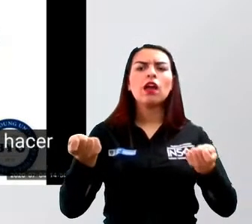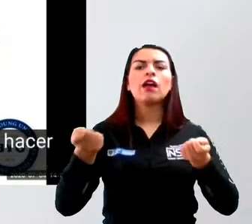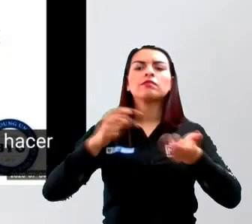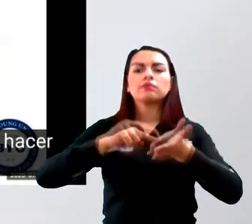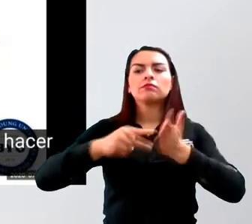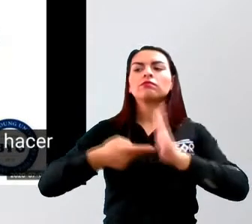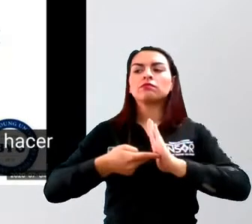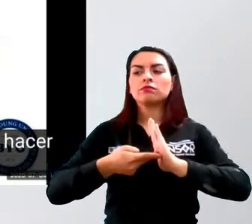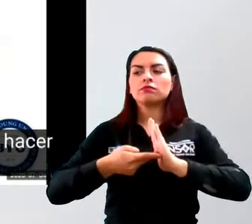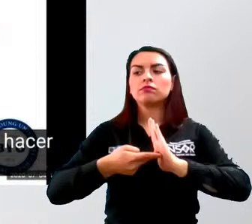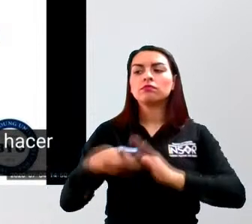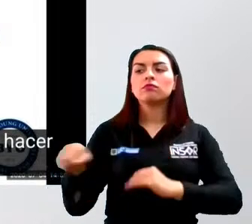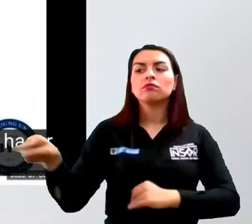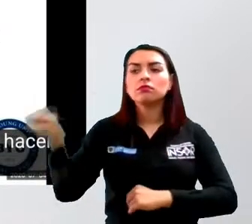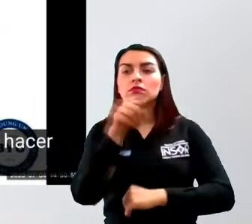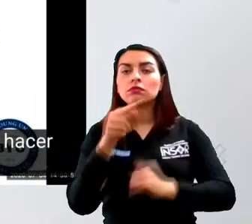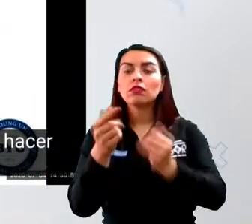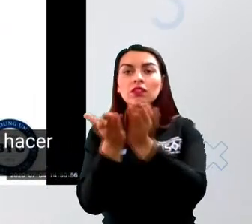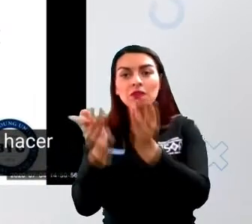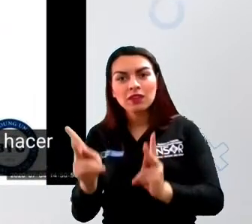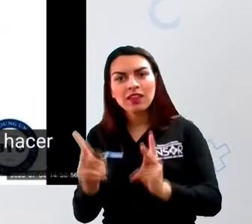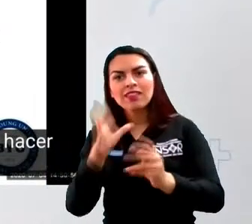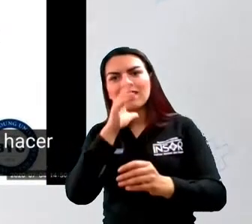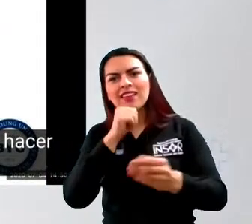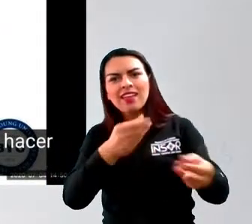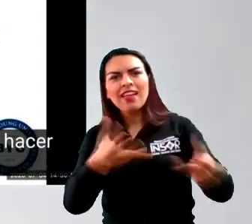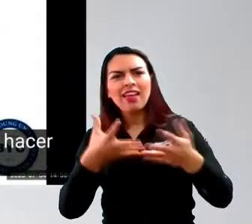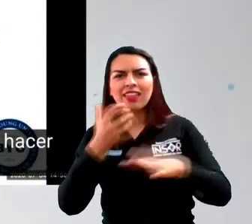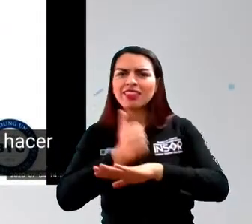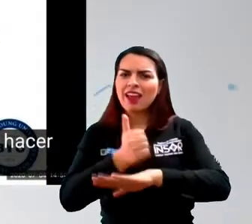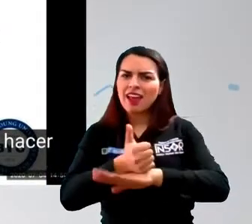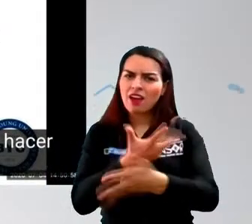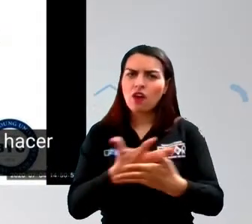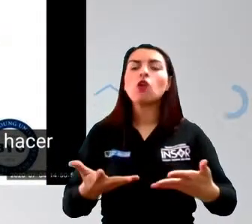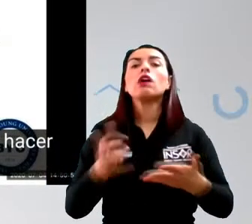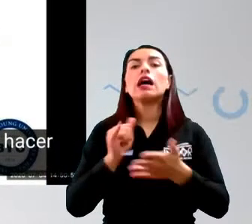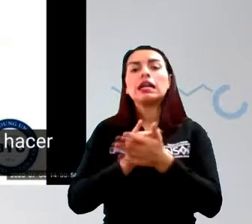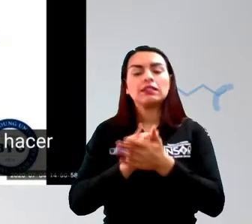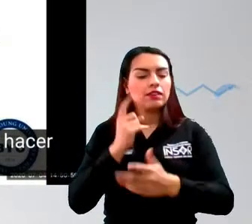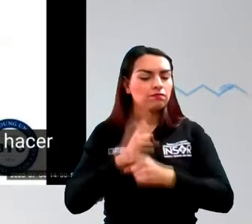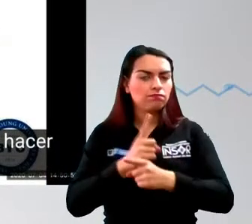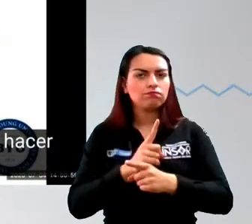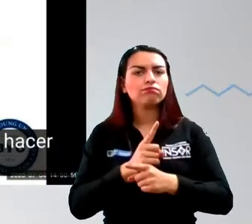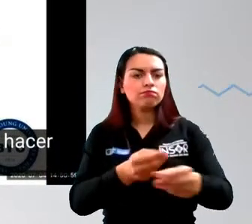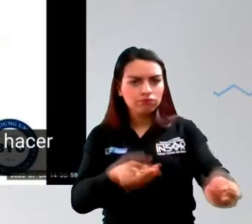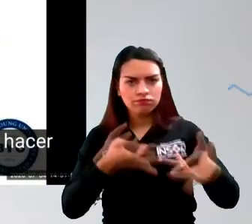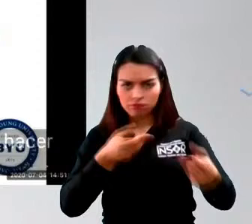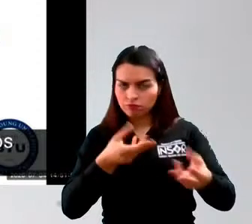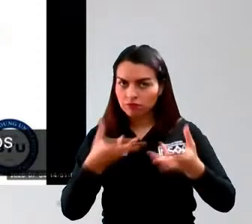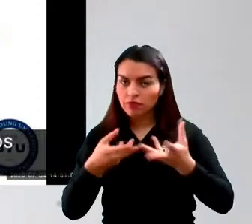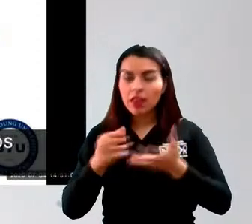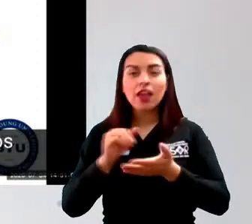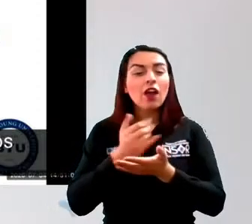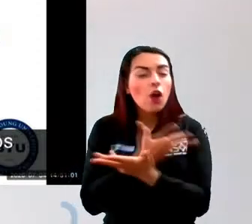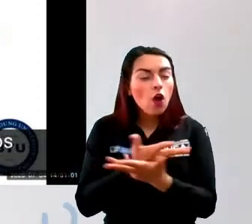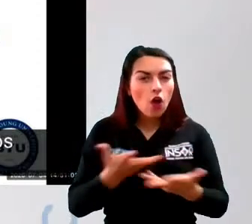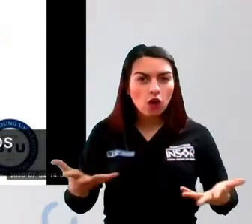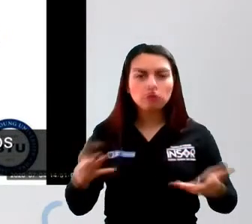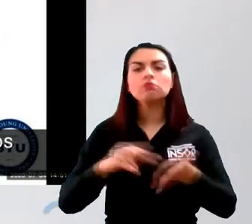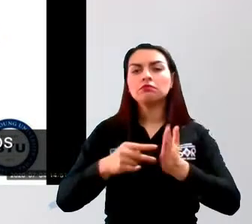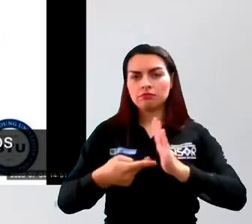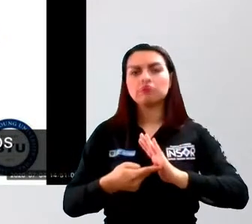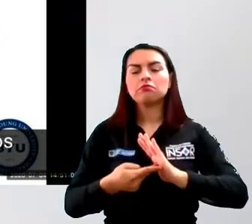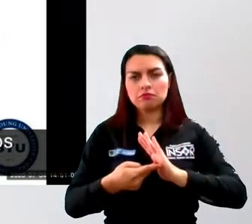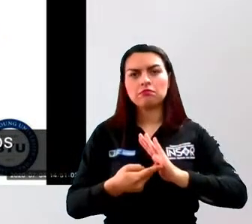no envían tareas a tiempo. Hay muchas otras ideas que han compartido. Todas ellas también se pueden hacer en